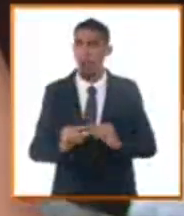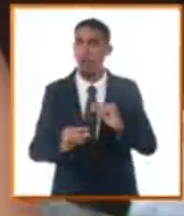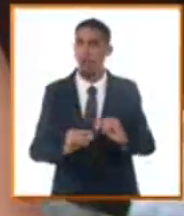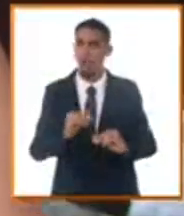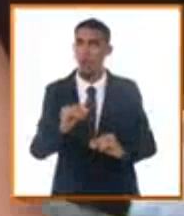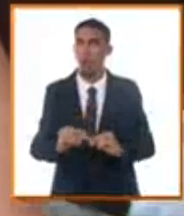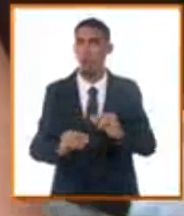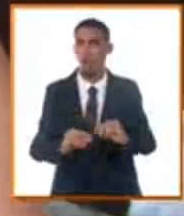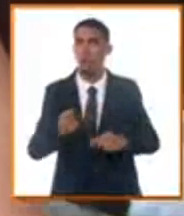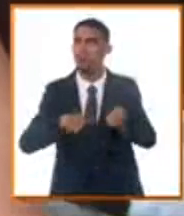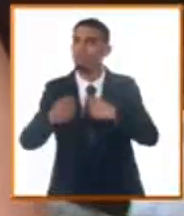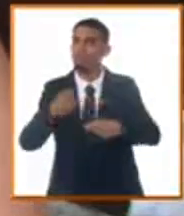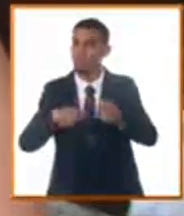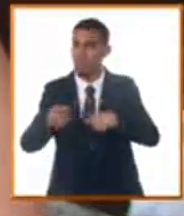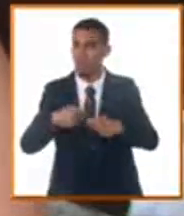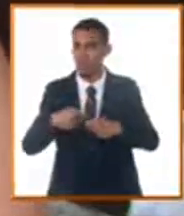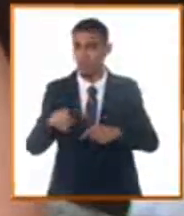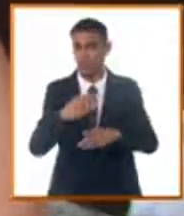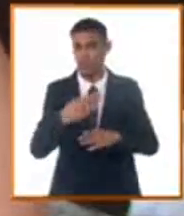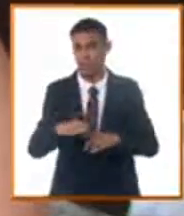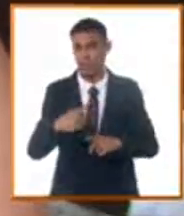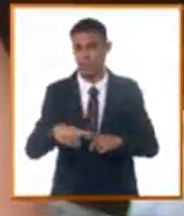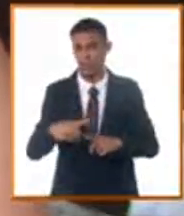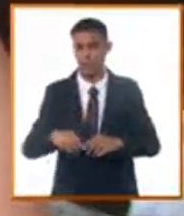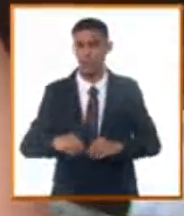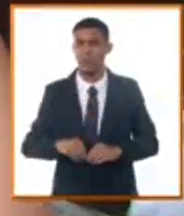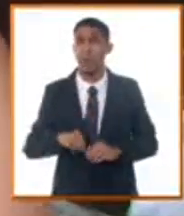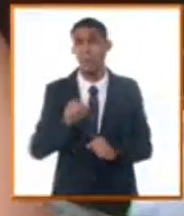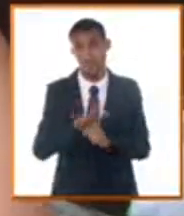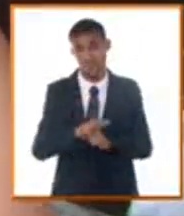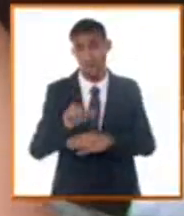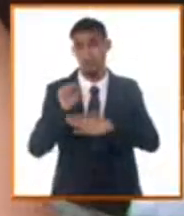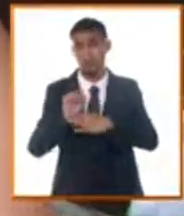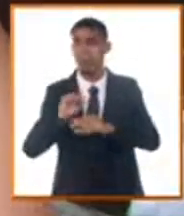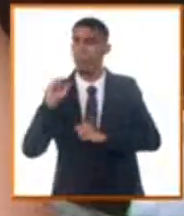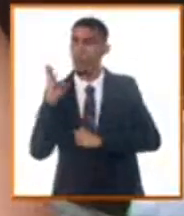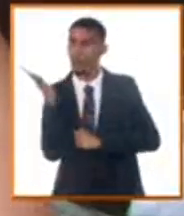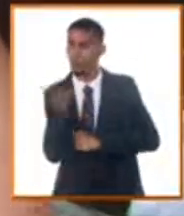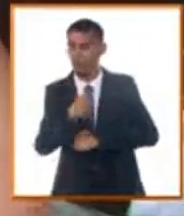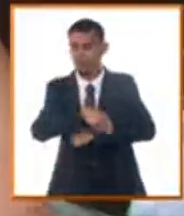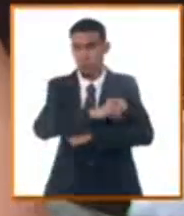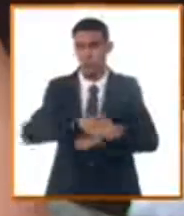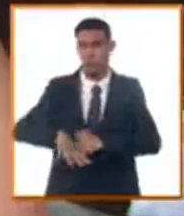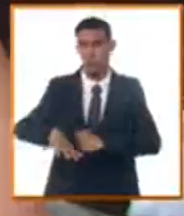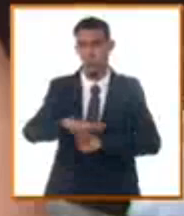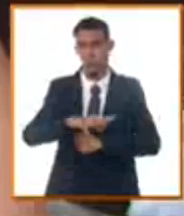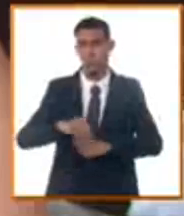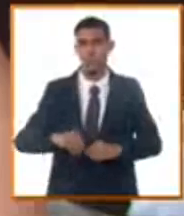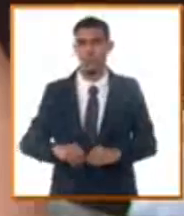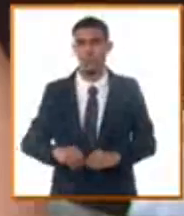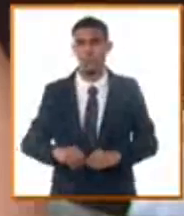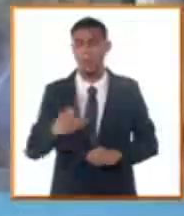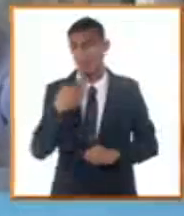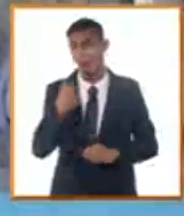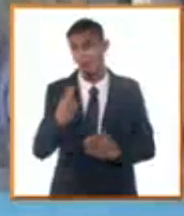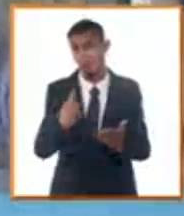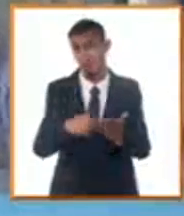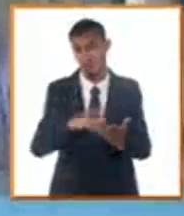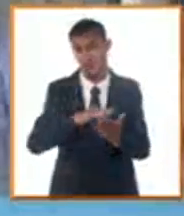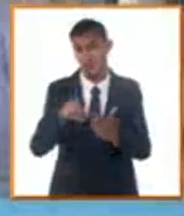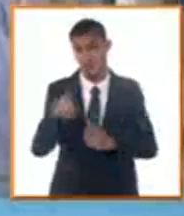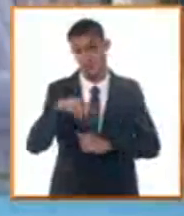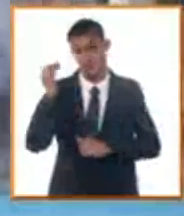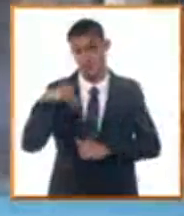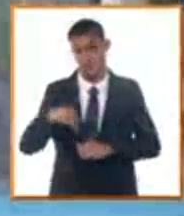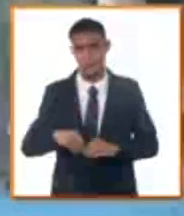de mercancía, y poder ofrecerle entonces los servicios gastronómicos a la población de cara al comercio electrónico con mayor excelencia. El